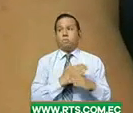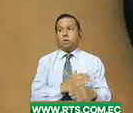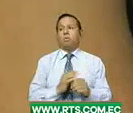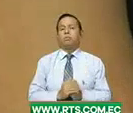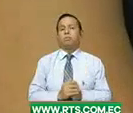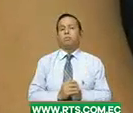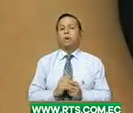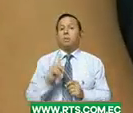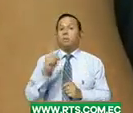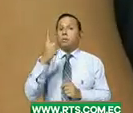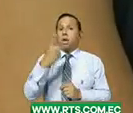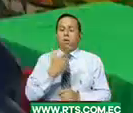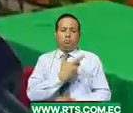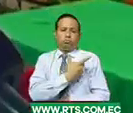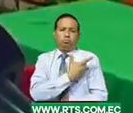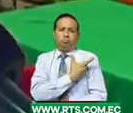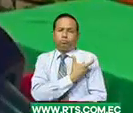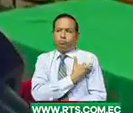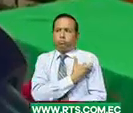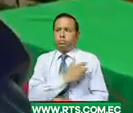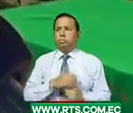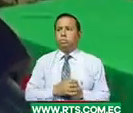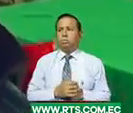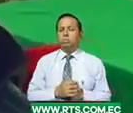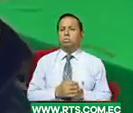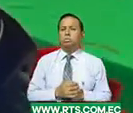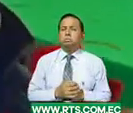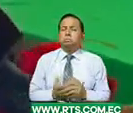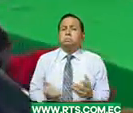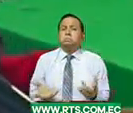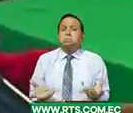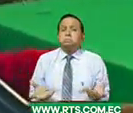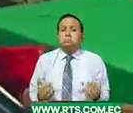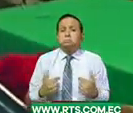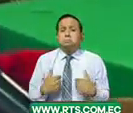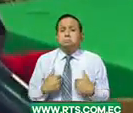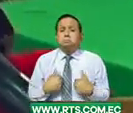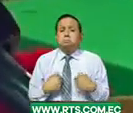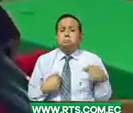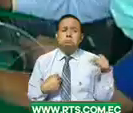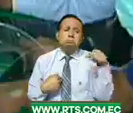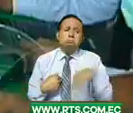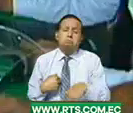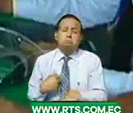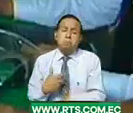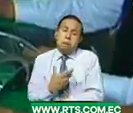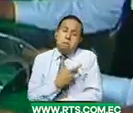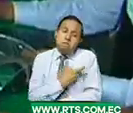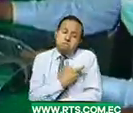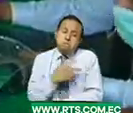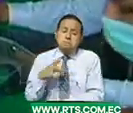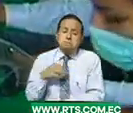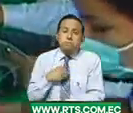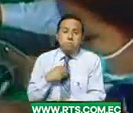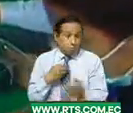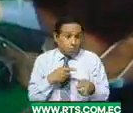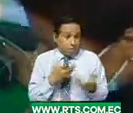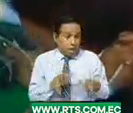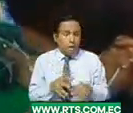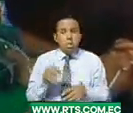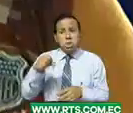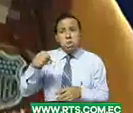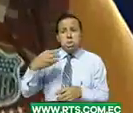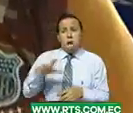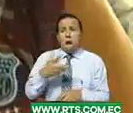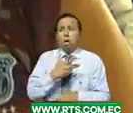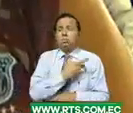dosis. Aquí recientemente vengo a ver aquí, hacen vacunar. ¿Pero ya se vacunó? Sí, yo le pago y ya se